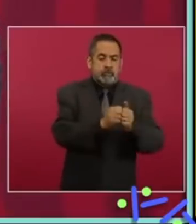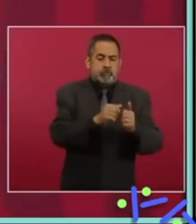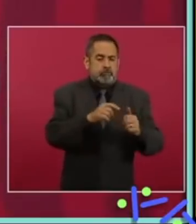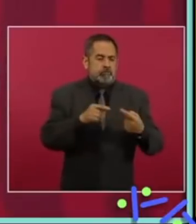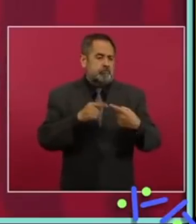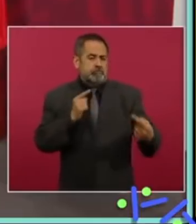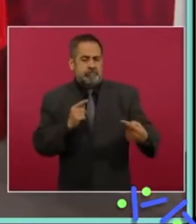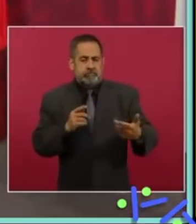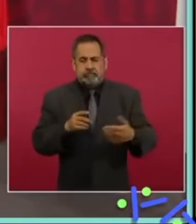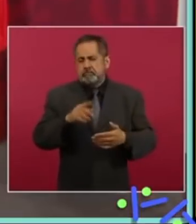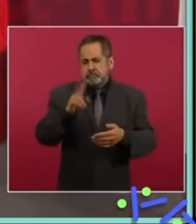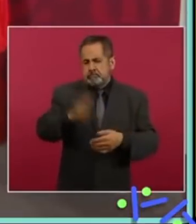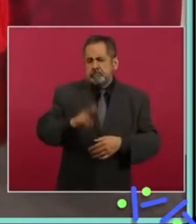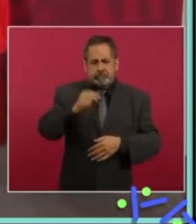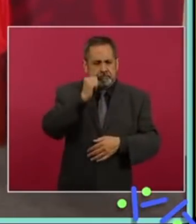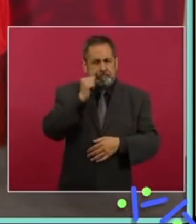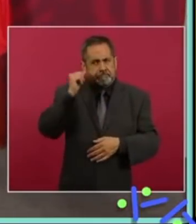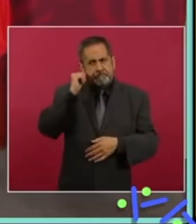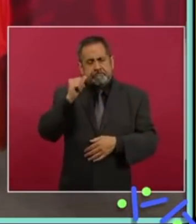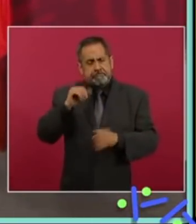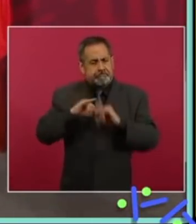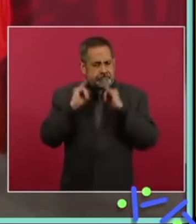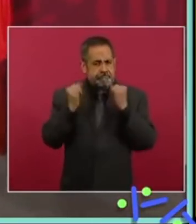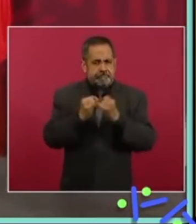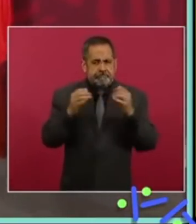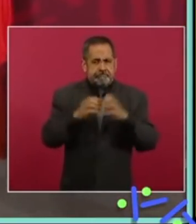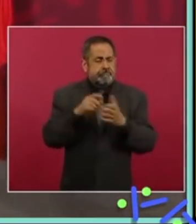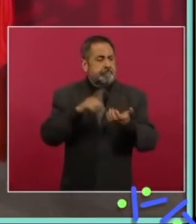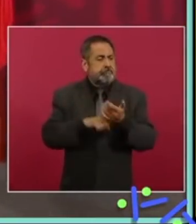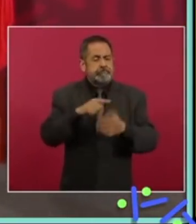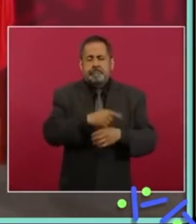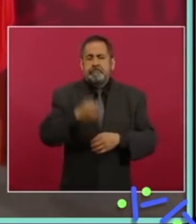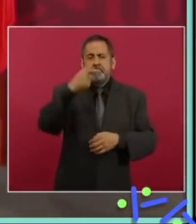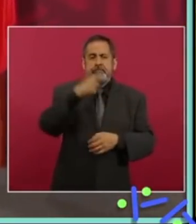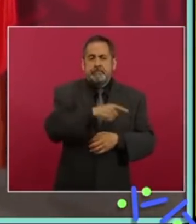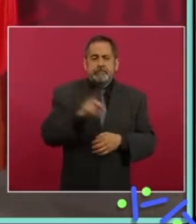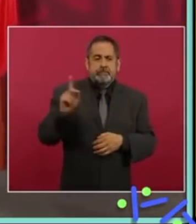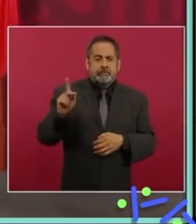en el PRI primero